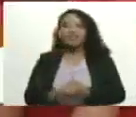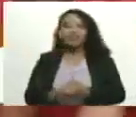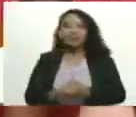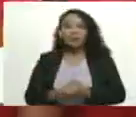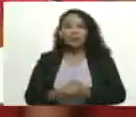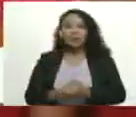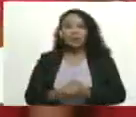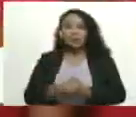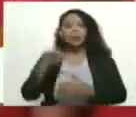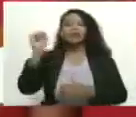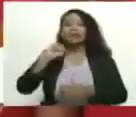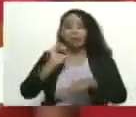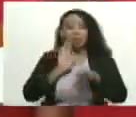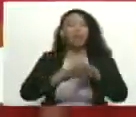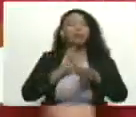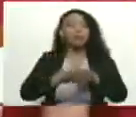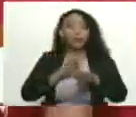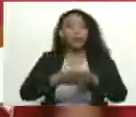Así está ocurriendo, ¿eh?